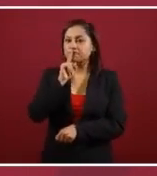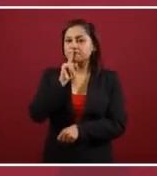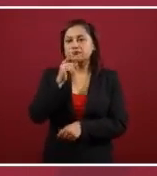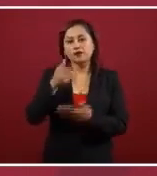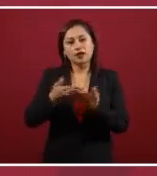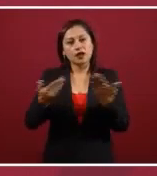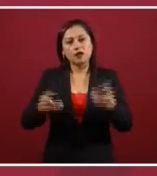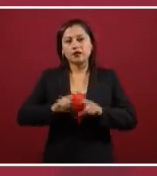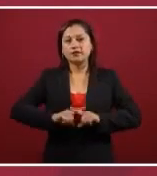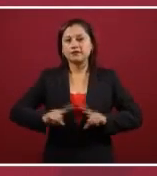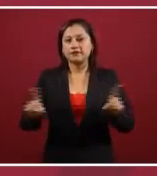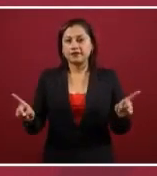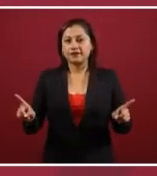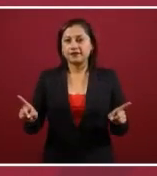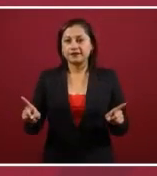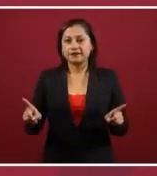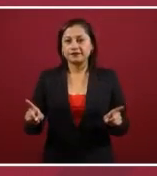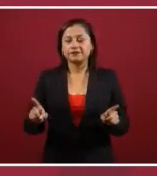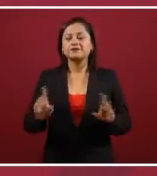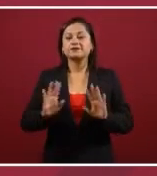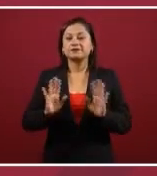Y ya se está